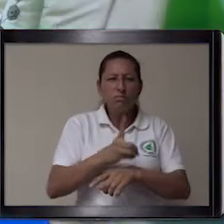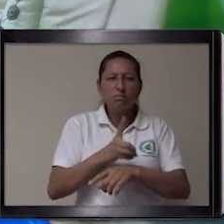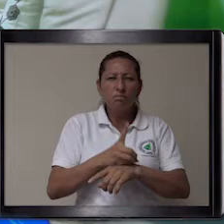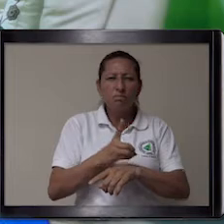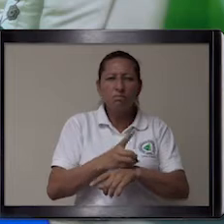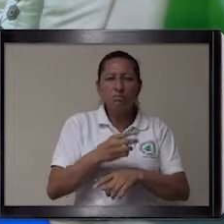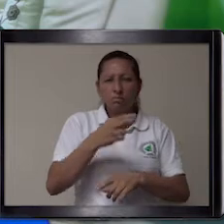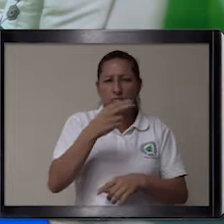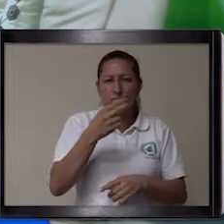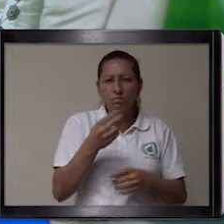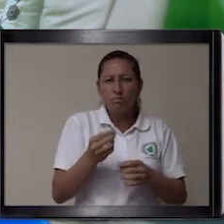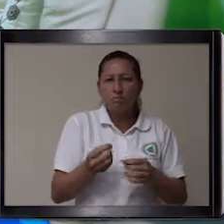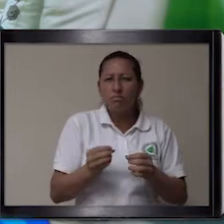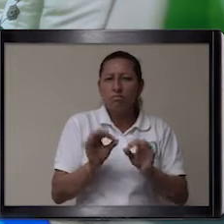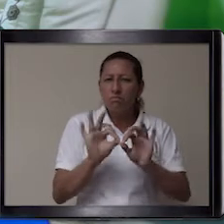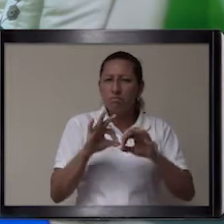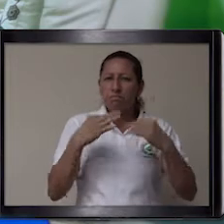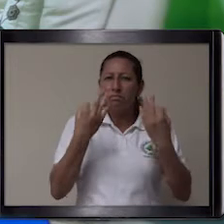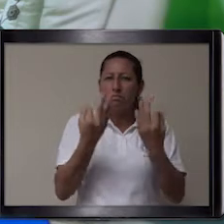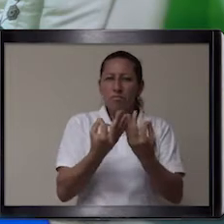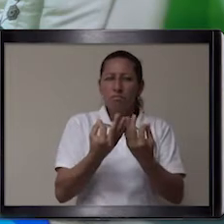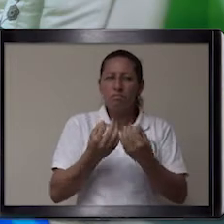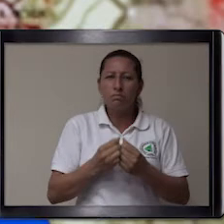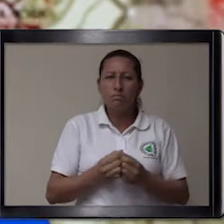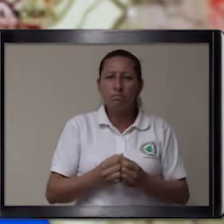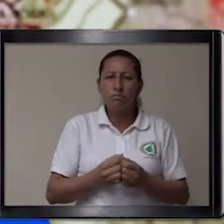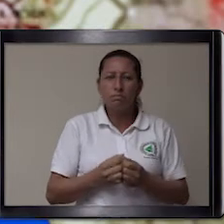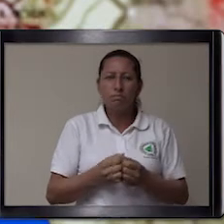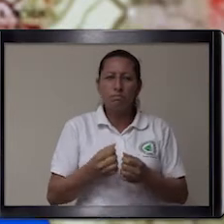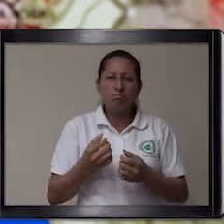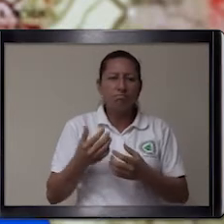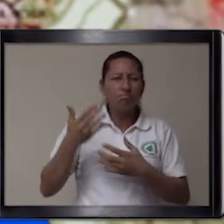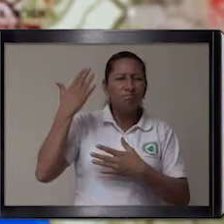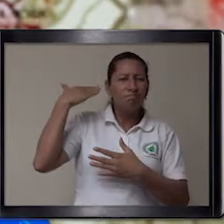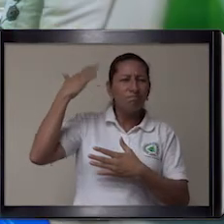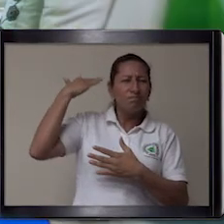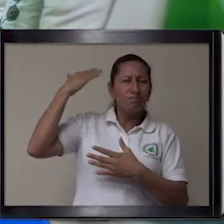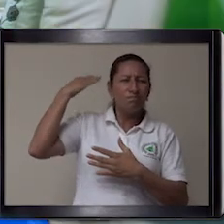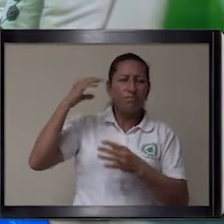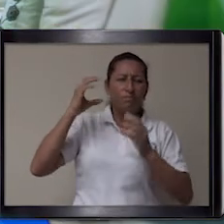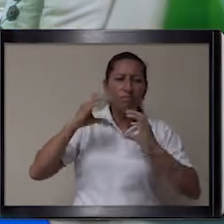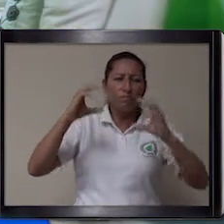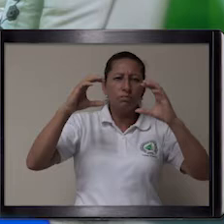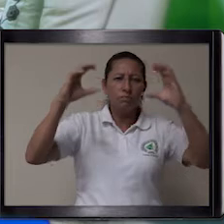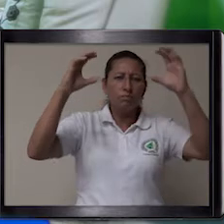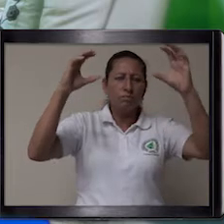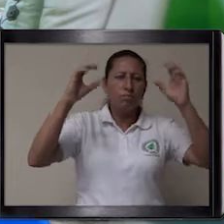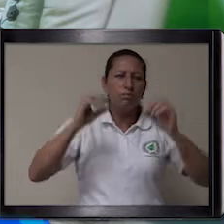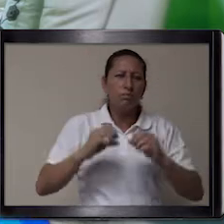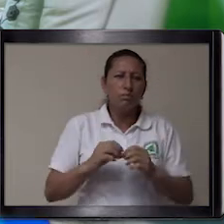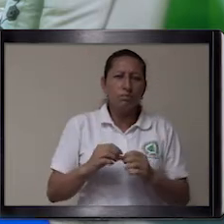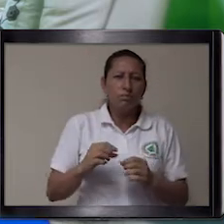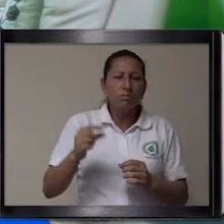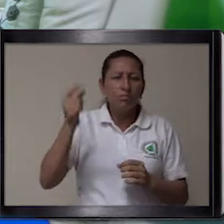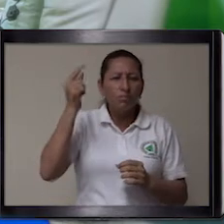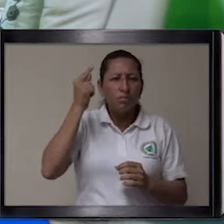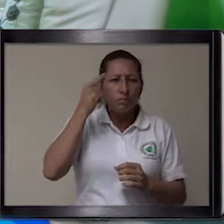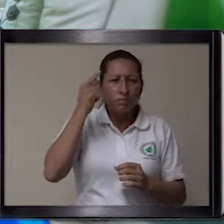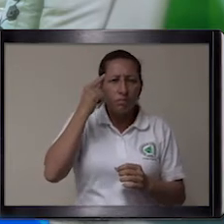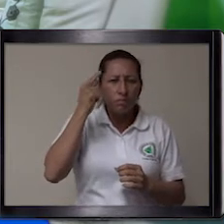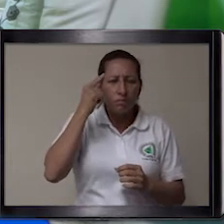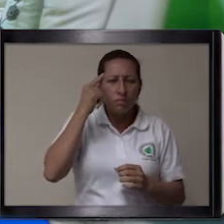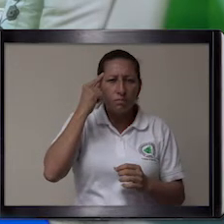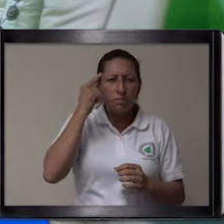ya en su vivienda? ¿Cuáles son las recomendaciones que puede tomar en cuenta? Que venimos arrastrando una cultura que, aunque poco a poco la vayamos